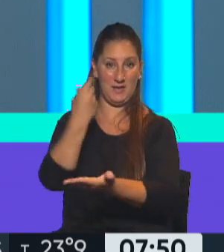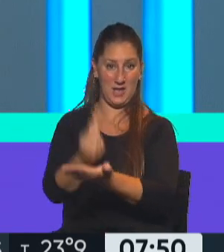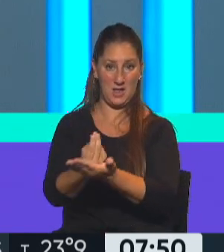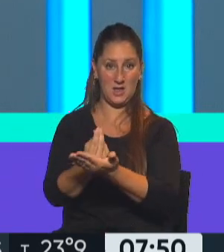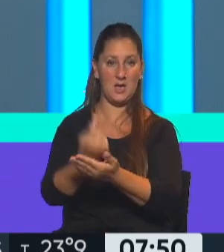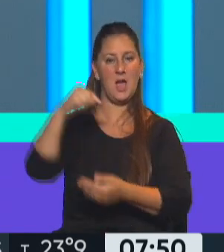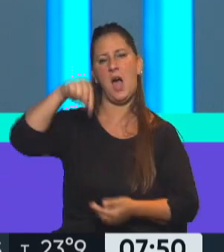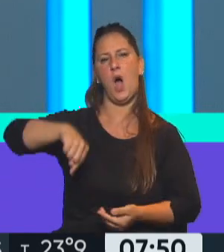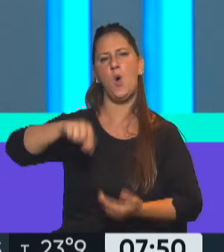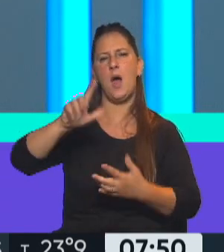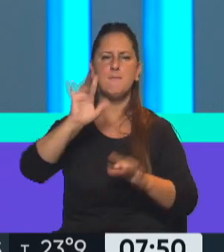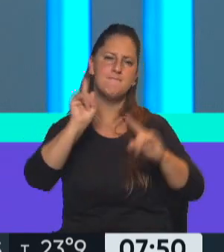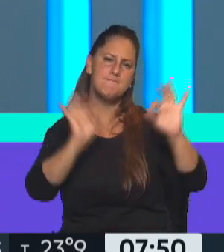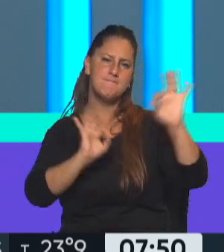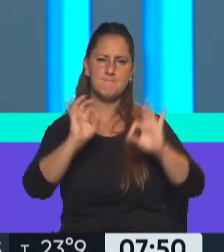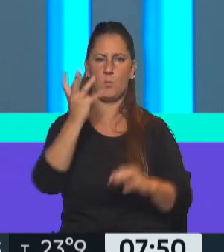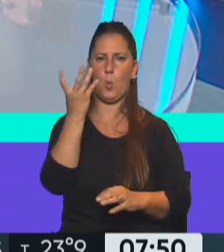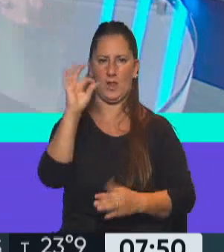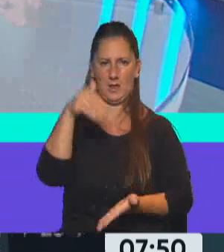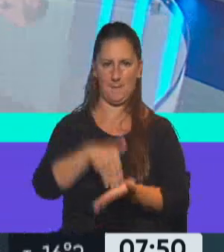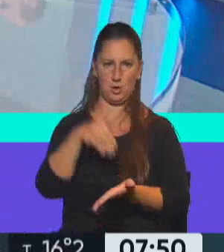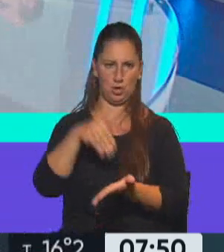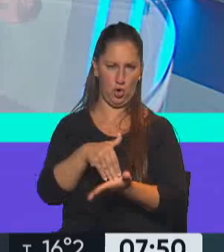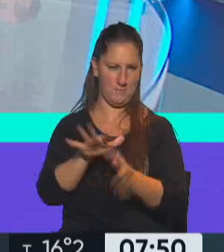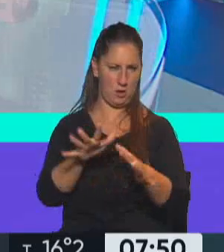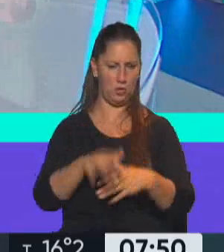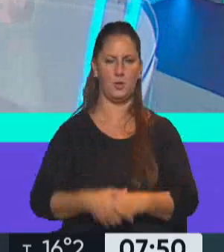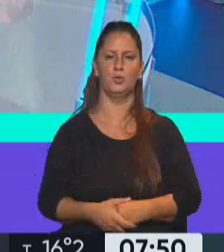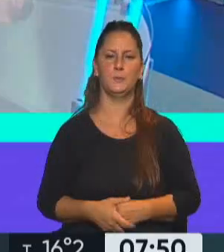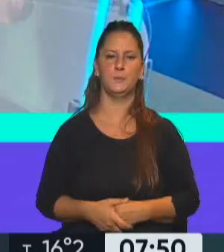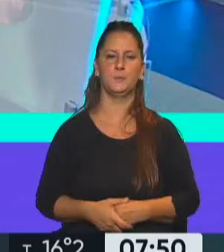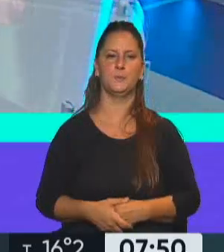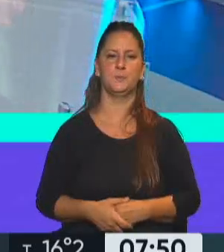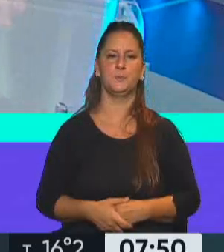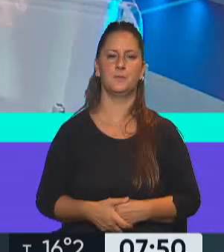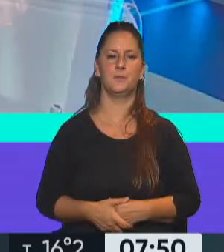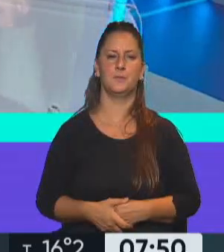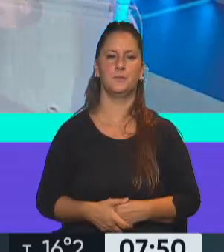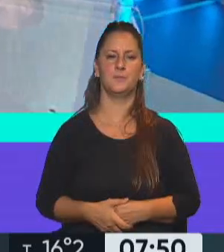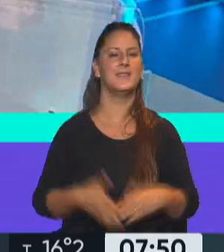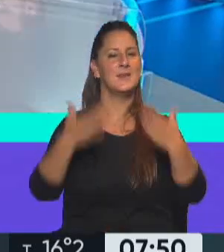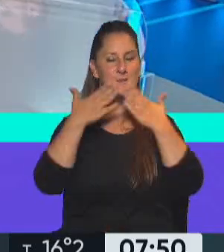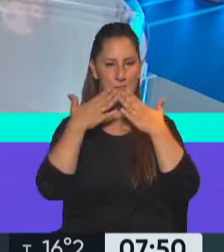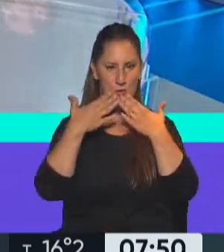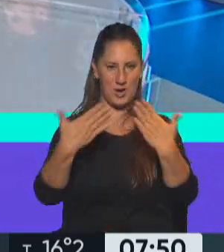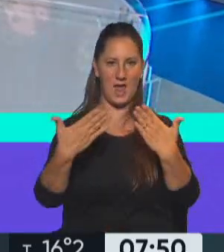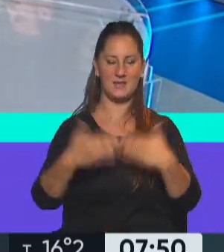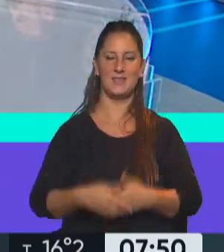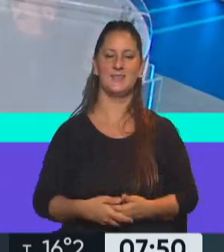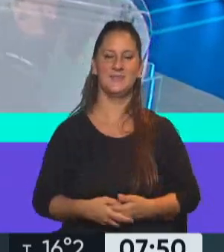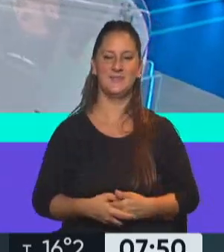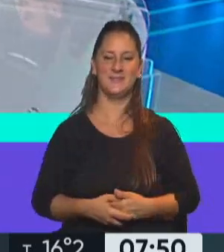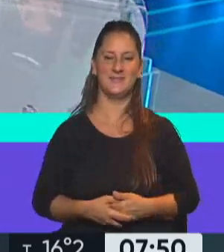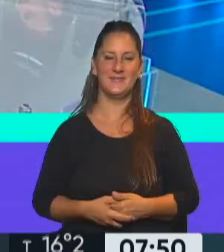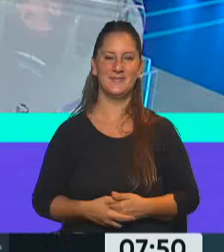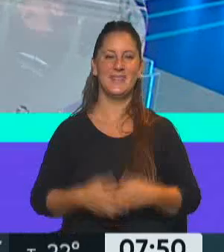se estiman como 40 millones de habitantes. Claro. Más o menos. Bien. Bueno, muchas gracias a ambos por haber estado esta mañana, muy amables.